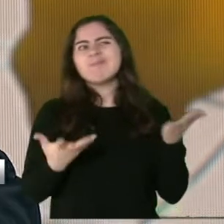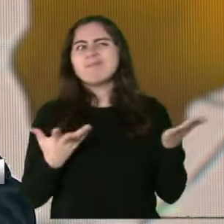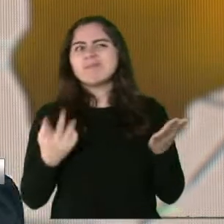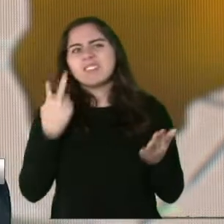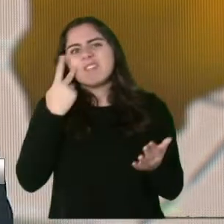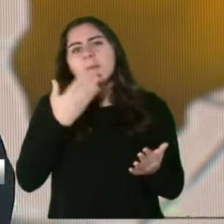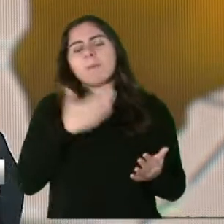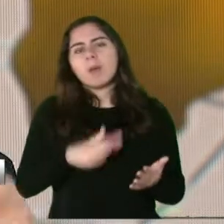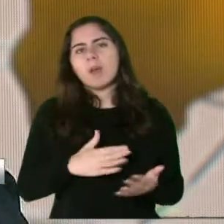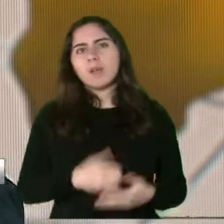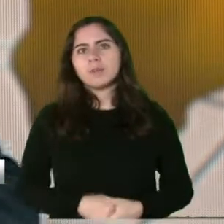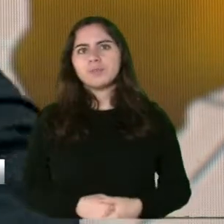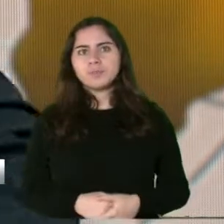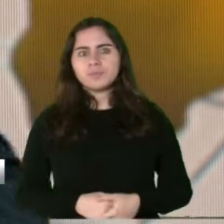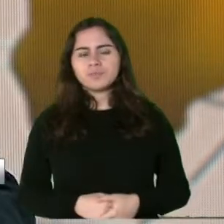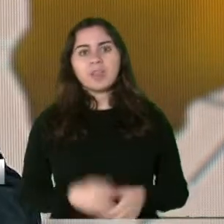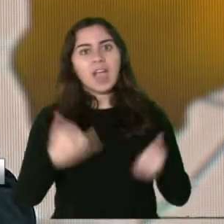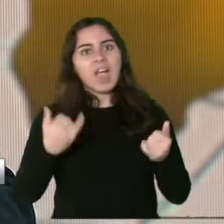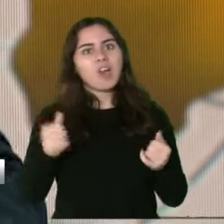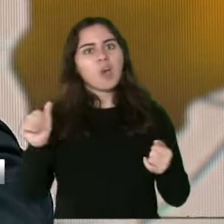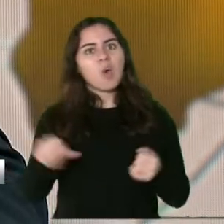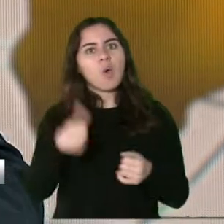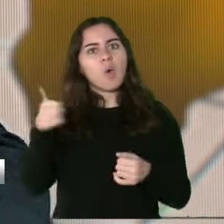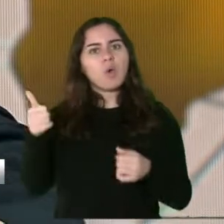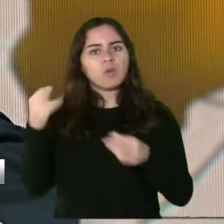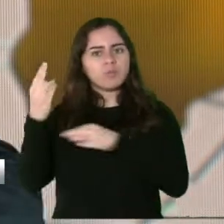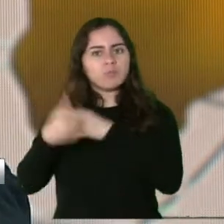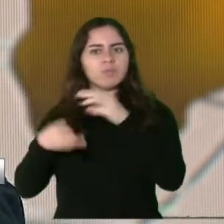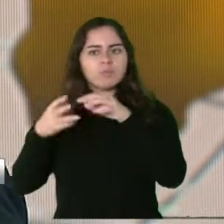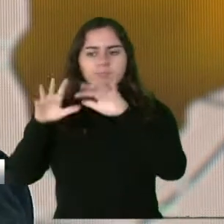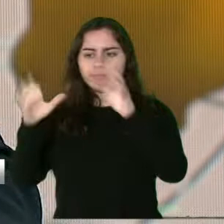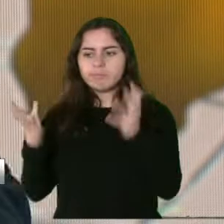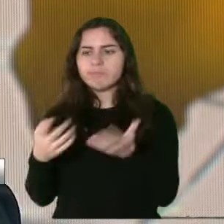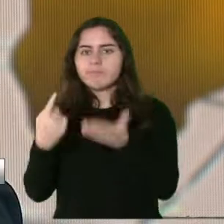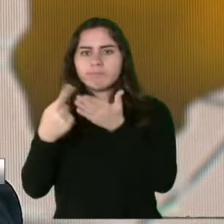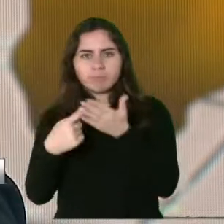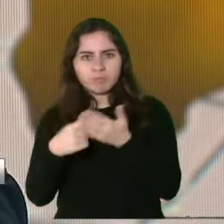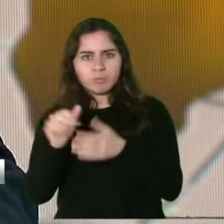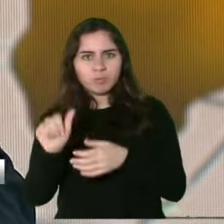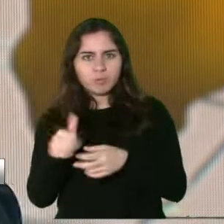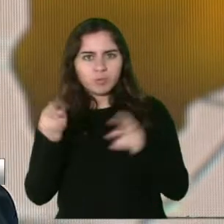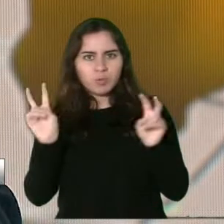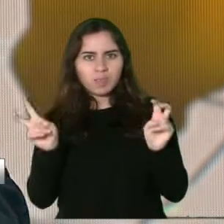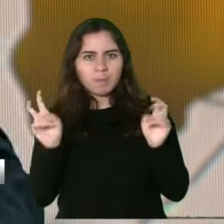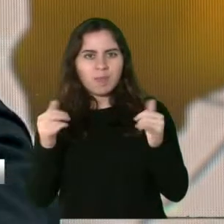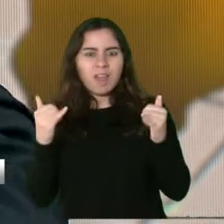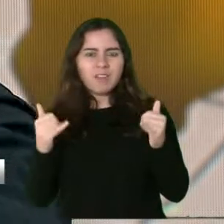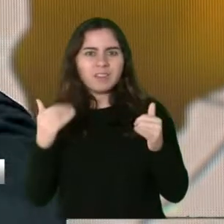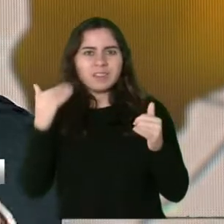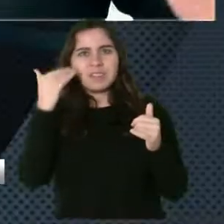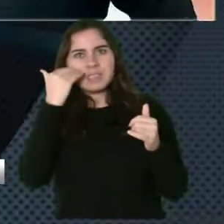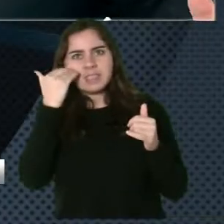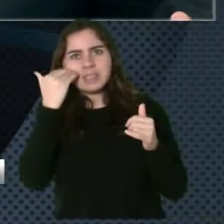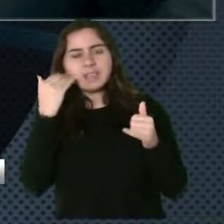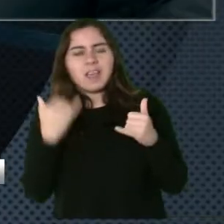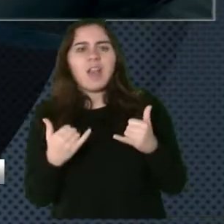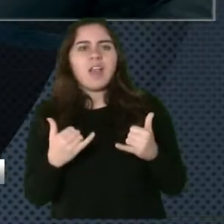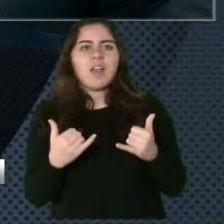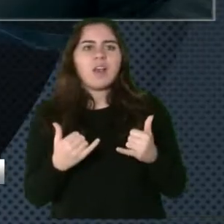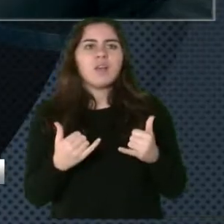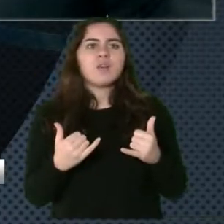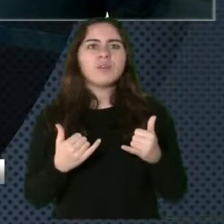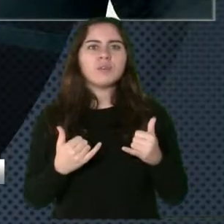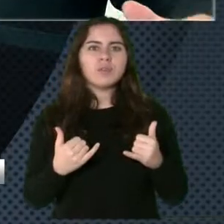y cuando hablamos, por ejemplo, de toda esta rencilla que existe, que, bueno, es avasalladora en el sentido